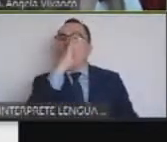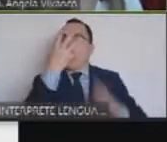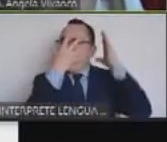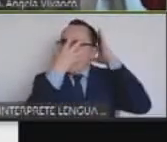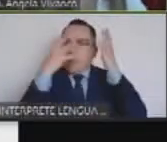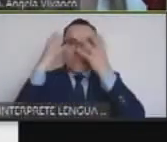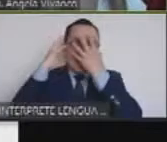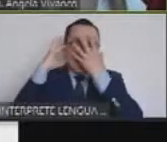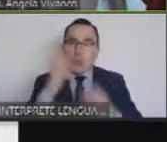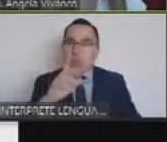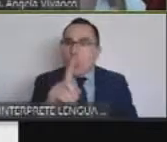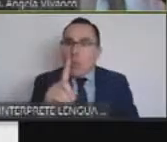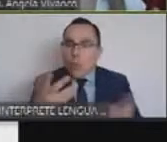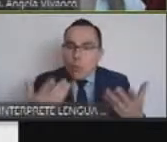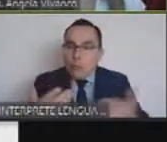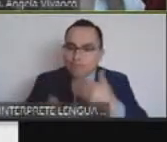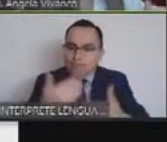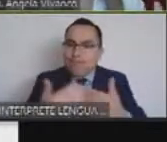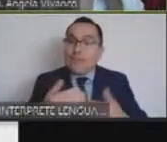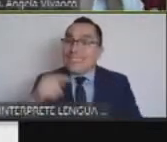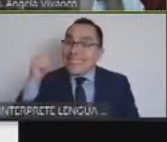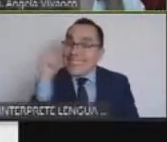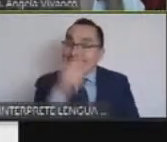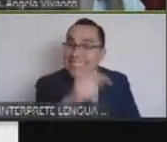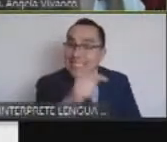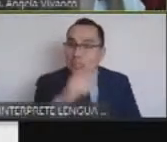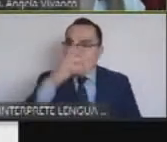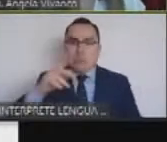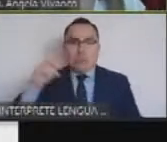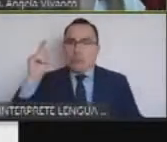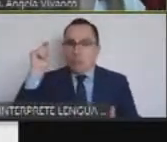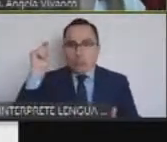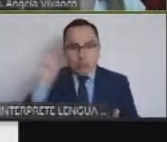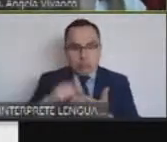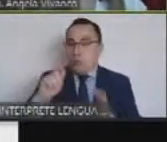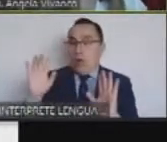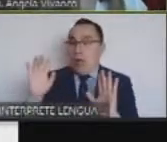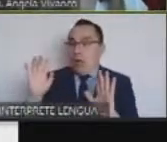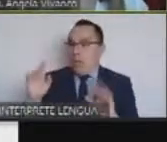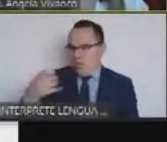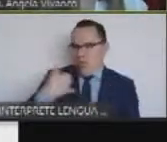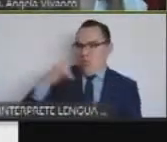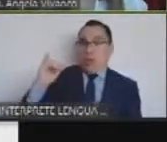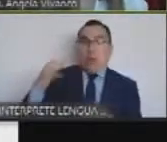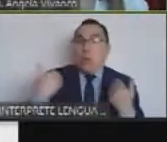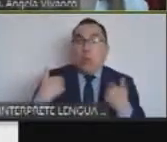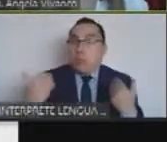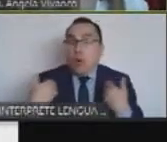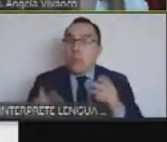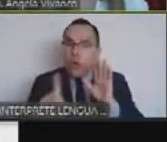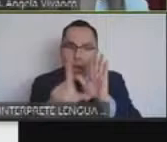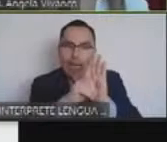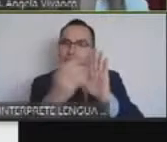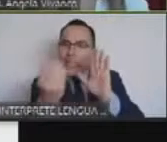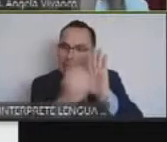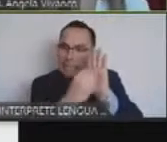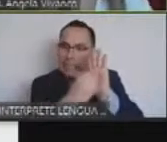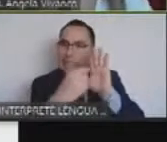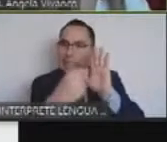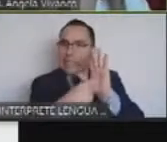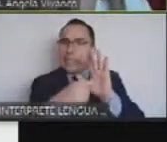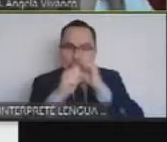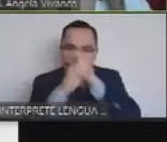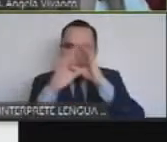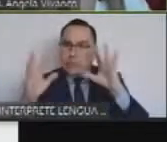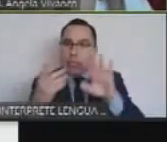institucional. En otras palabras, lo que se resuelve puede ser o no del gusto de la ciudadanía, pero lo importante es que es eso lo que se ha resuelto y no que hay